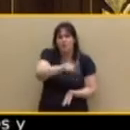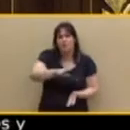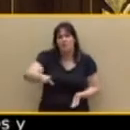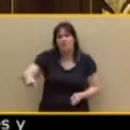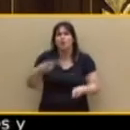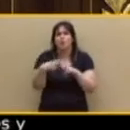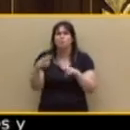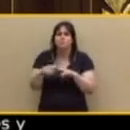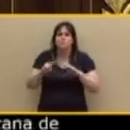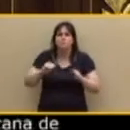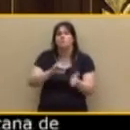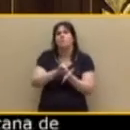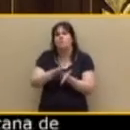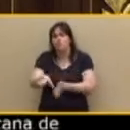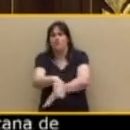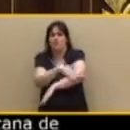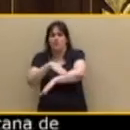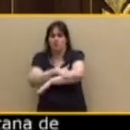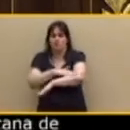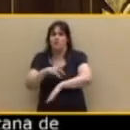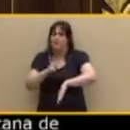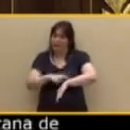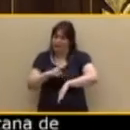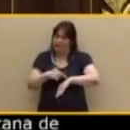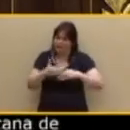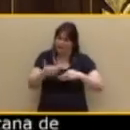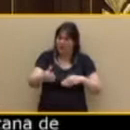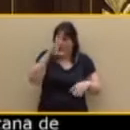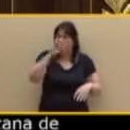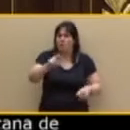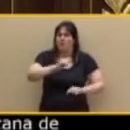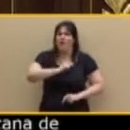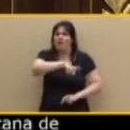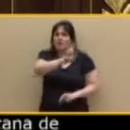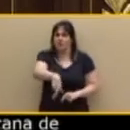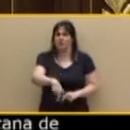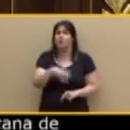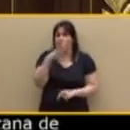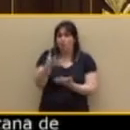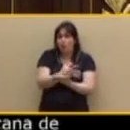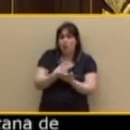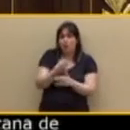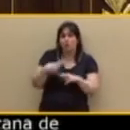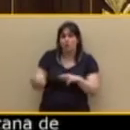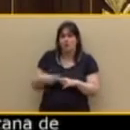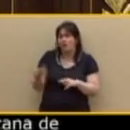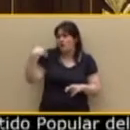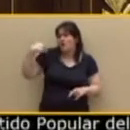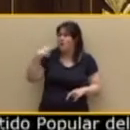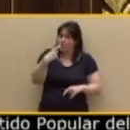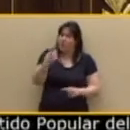habría una complicación máxima si fuera abstención de ciudadanos habría una complicación